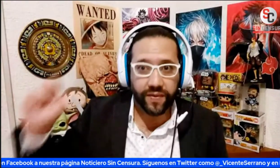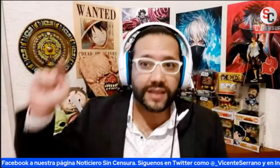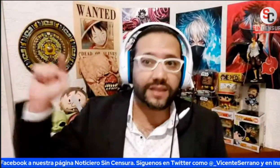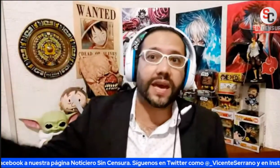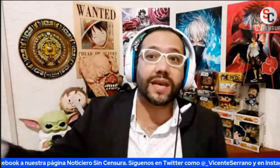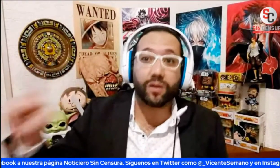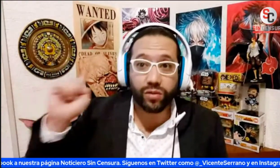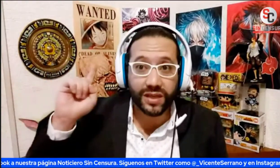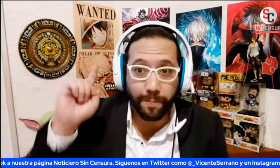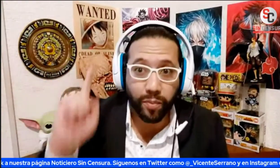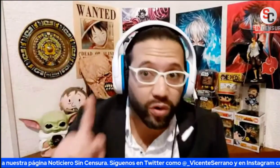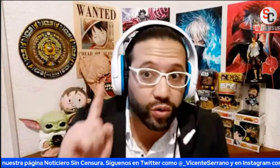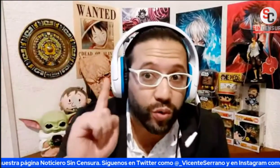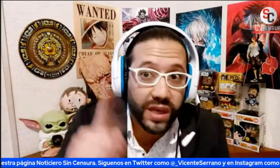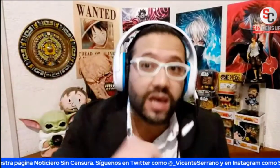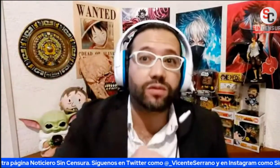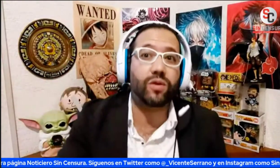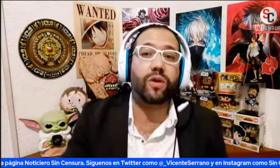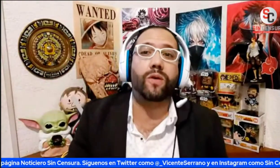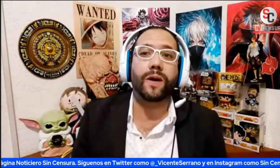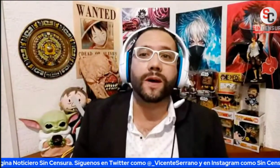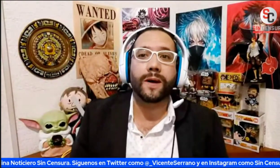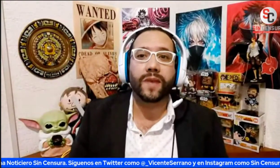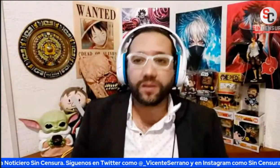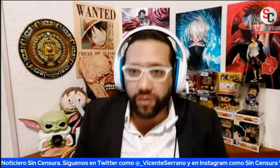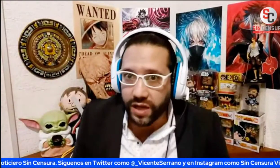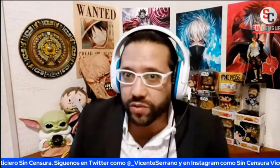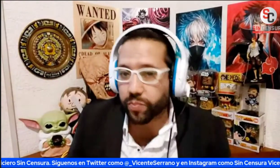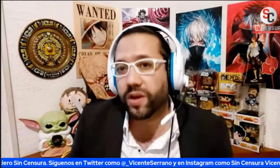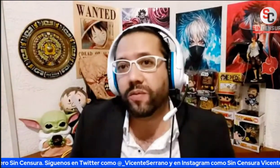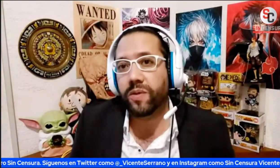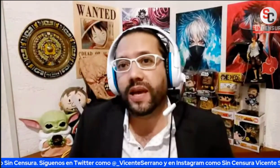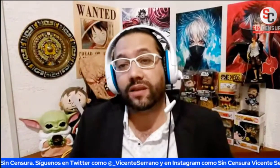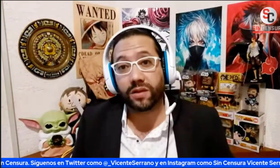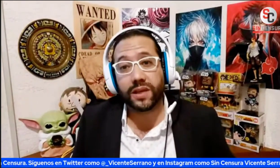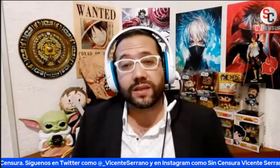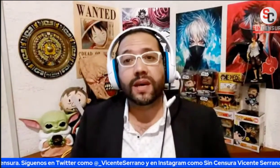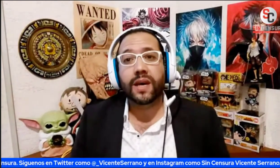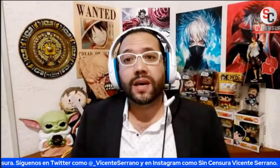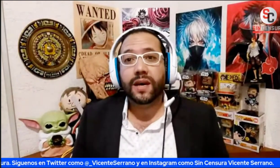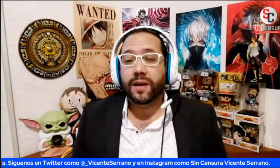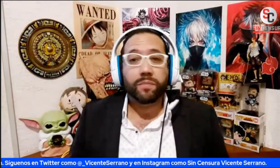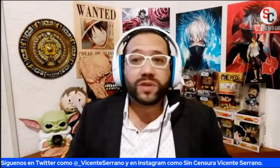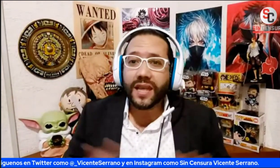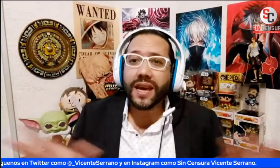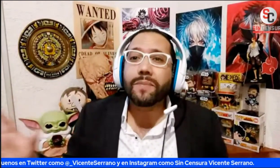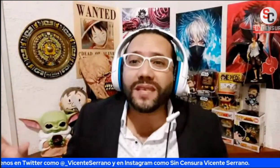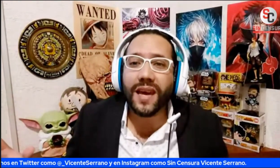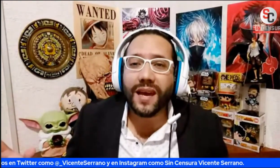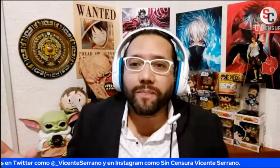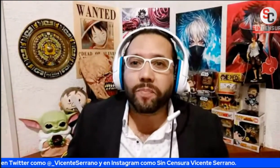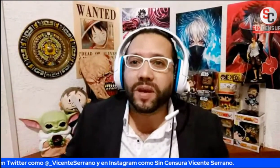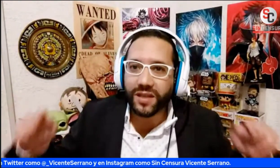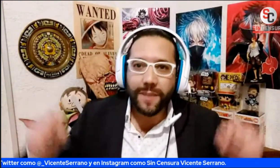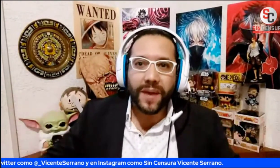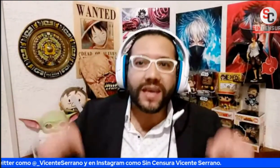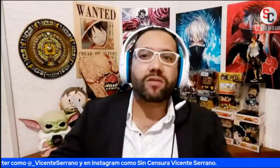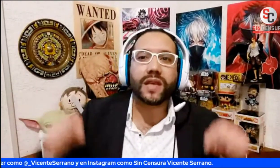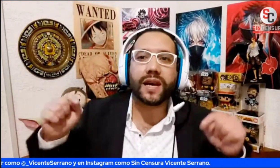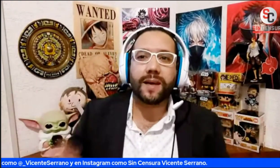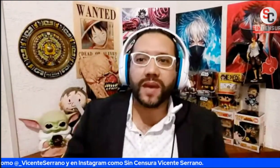México fue financiada incluso hasta por los judíos, ojo, de eso no se nos puede olvidar. Entonces, pues que digan misa,